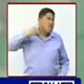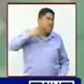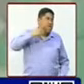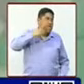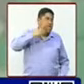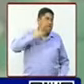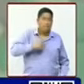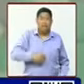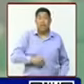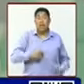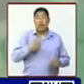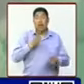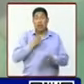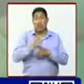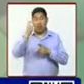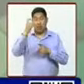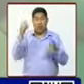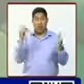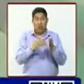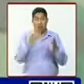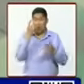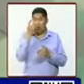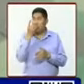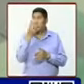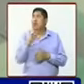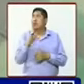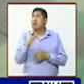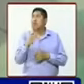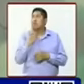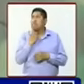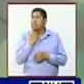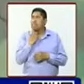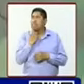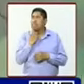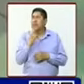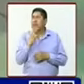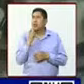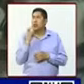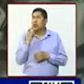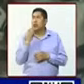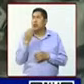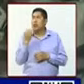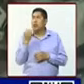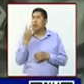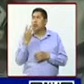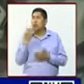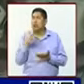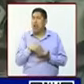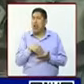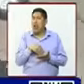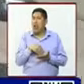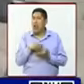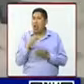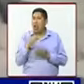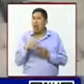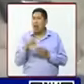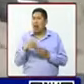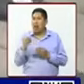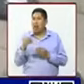al narcotráfico en dólares americanos en un total de 214 mil